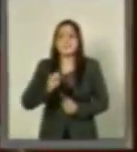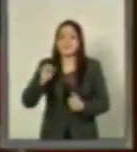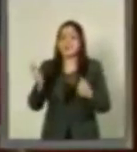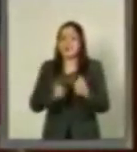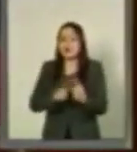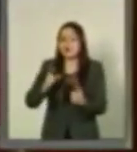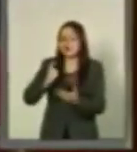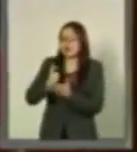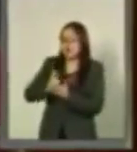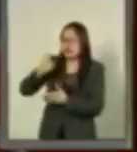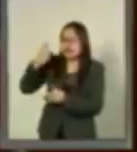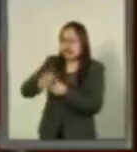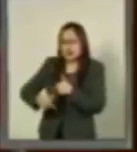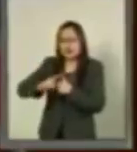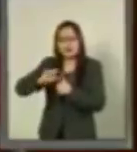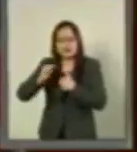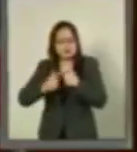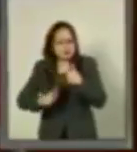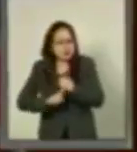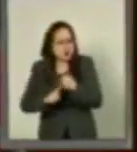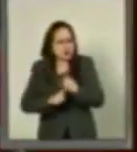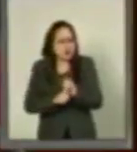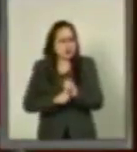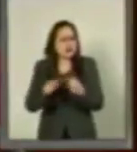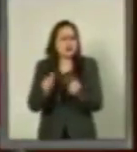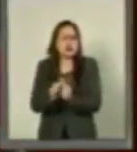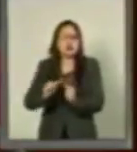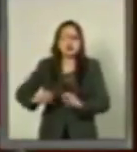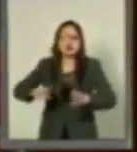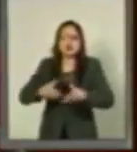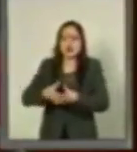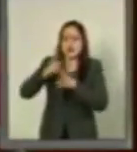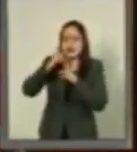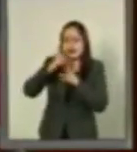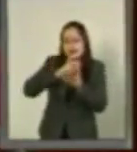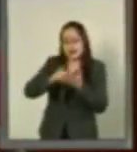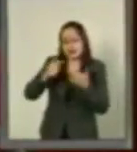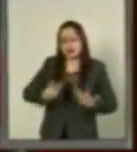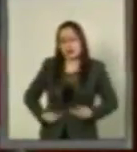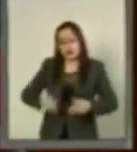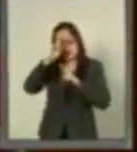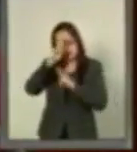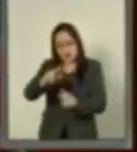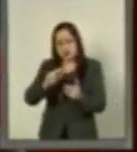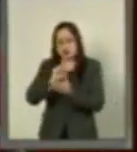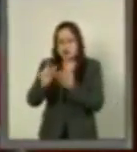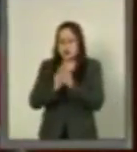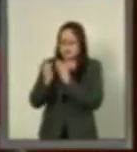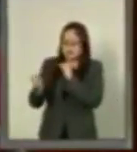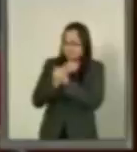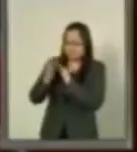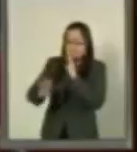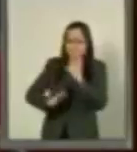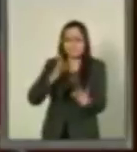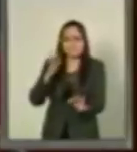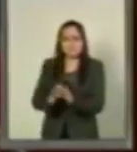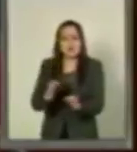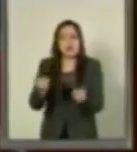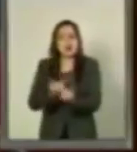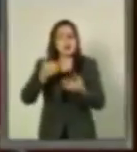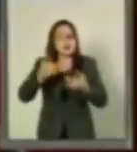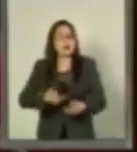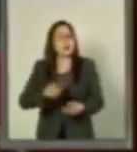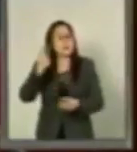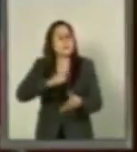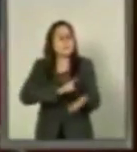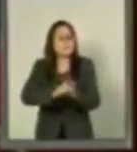de amenazas y riesgos, con plena sujeción a los derechos humanos y libertades fundamentales, la integridad y los derechos